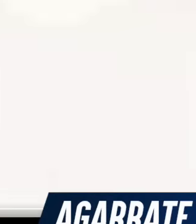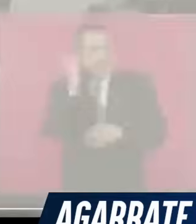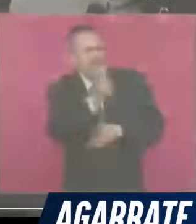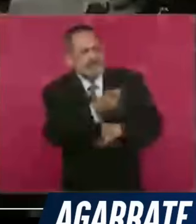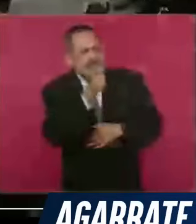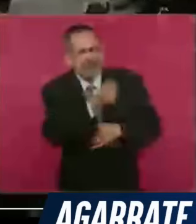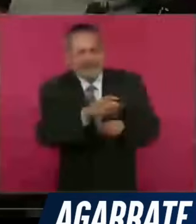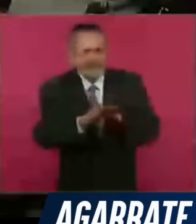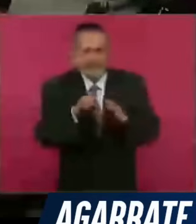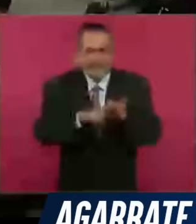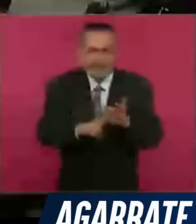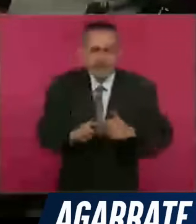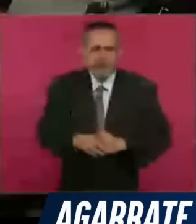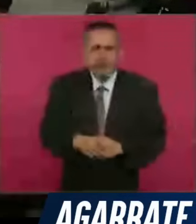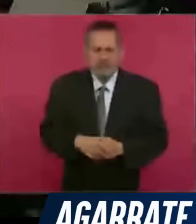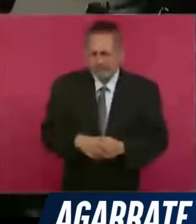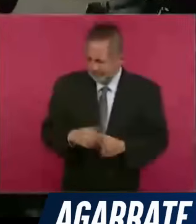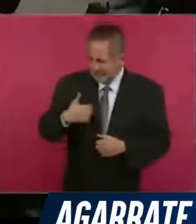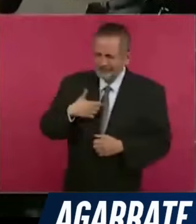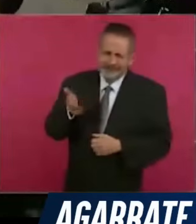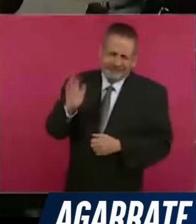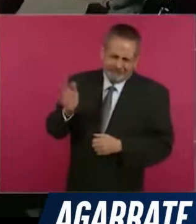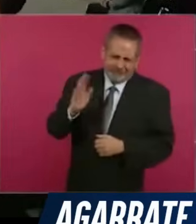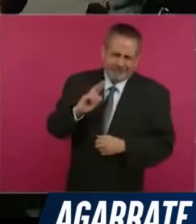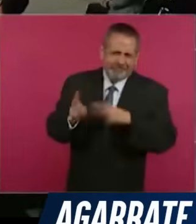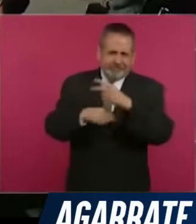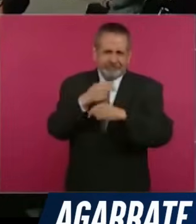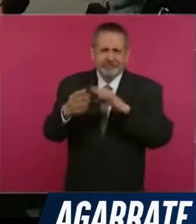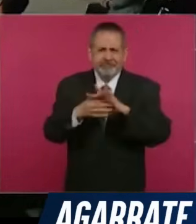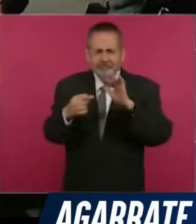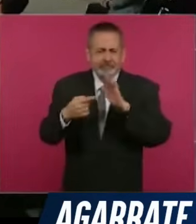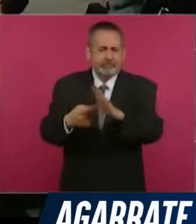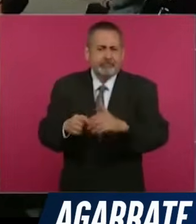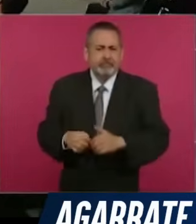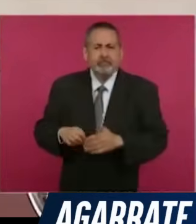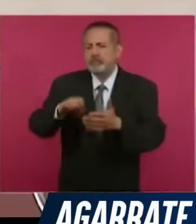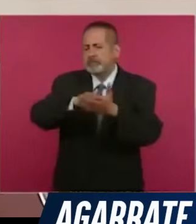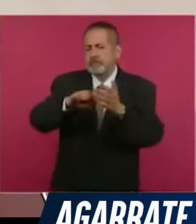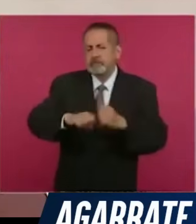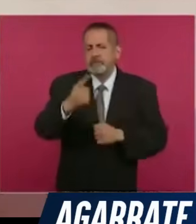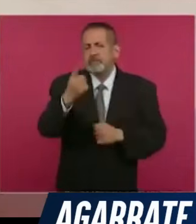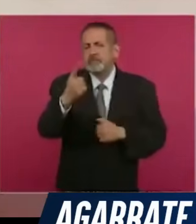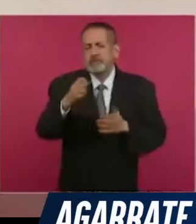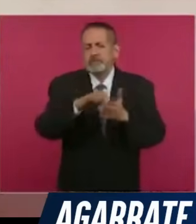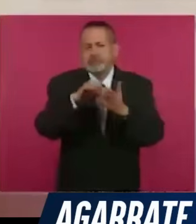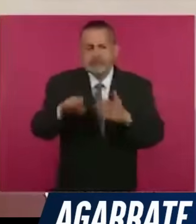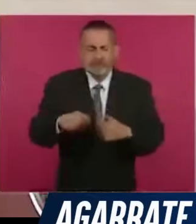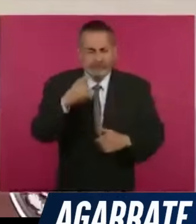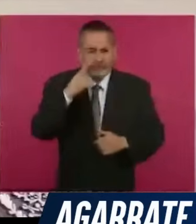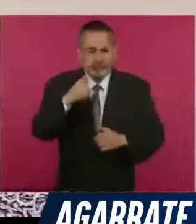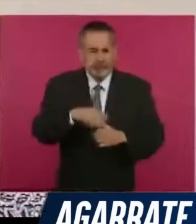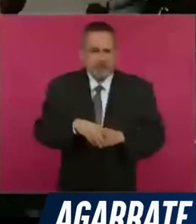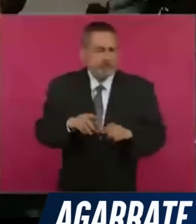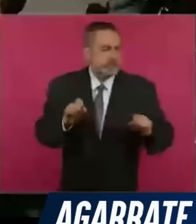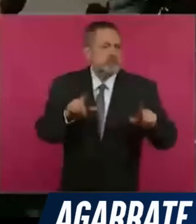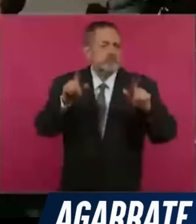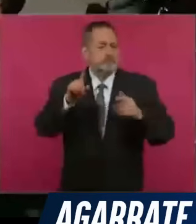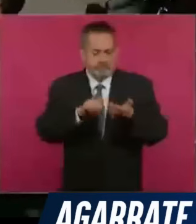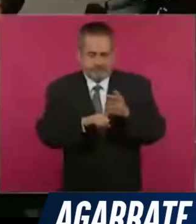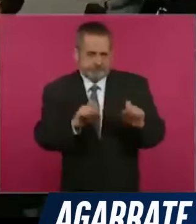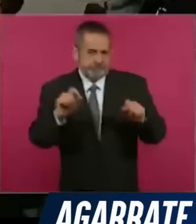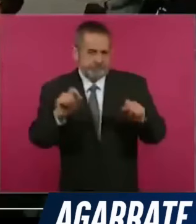necesidades, ya se ha venido explicando, pero les voy a poner un ejemplo. Nada más. A ver, pon la partida.